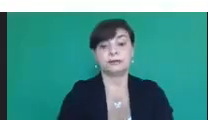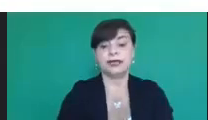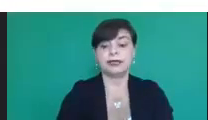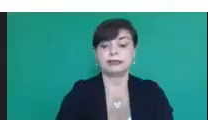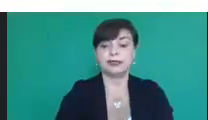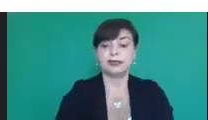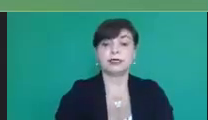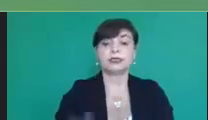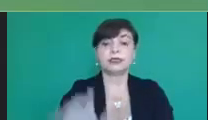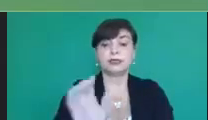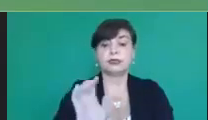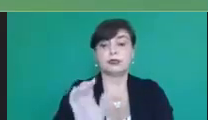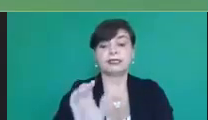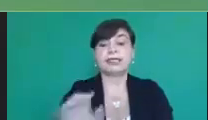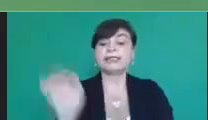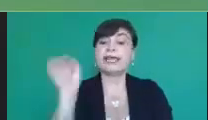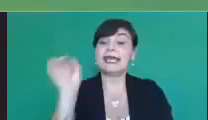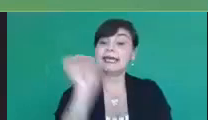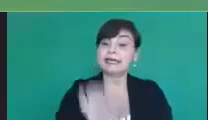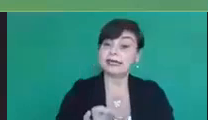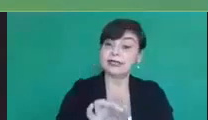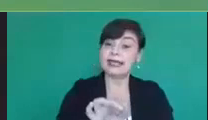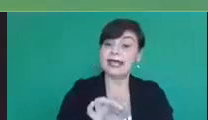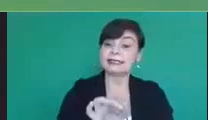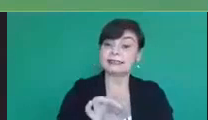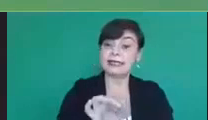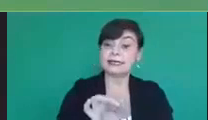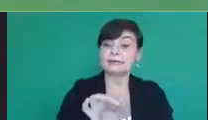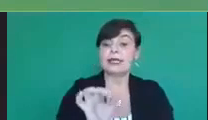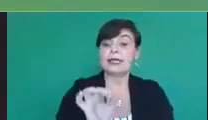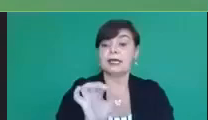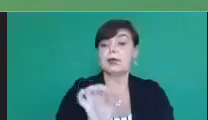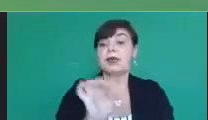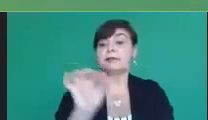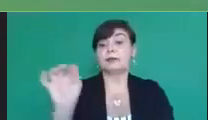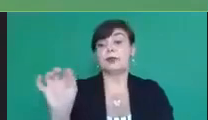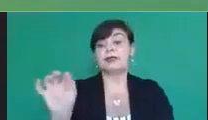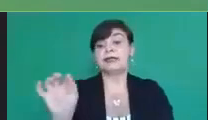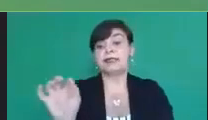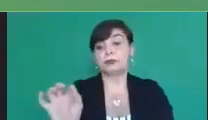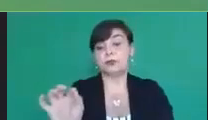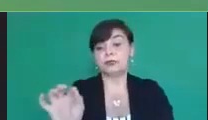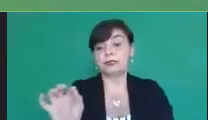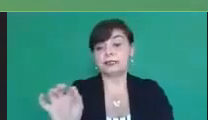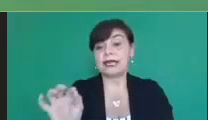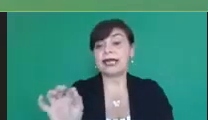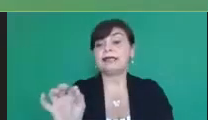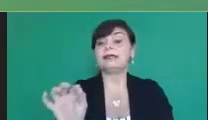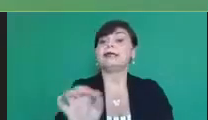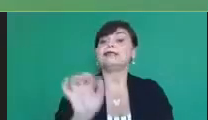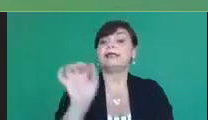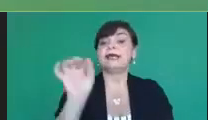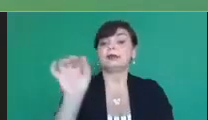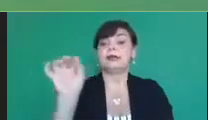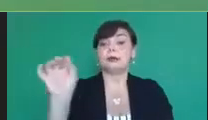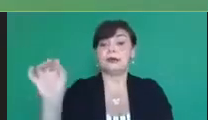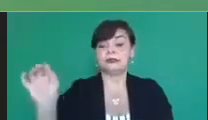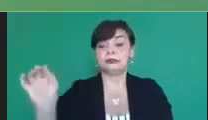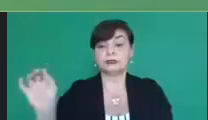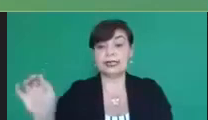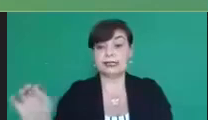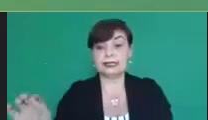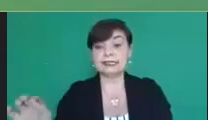principales socios comerciales. En el caso de la STEC, igualmente podía ser potencial, se le hace una prueba